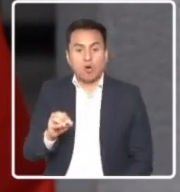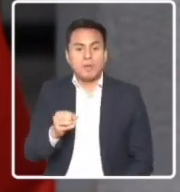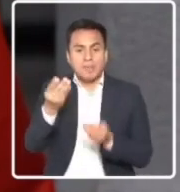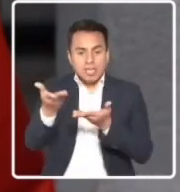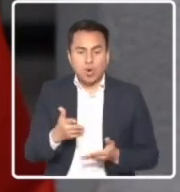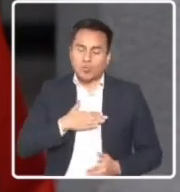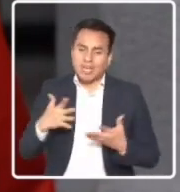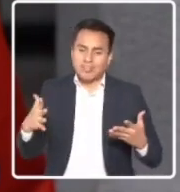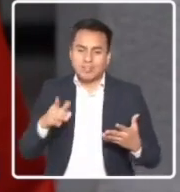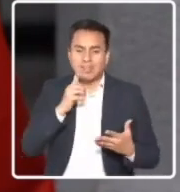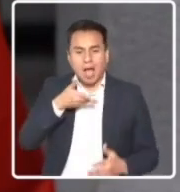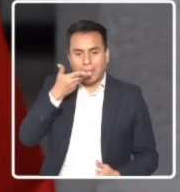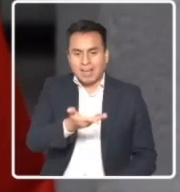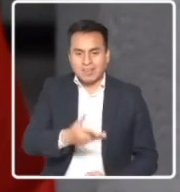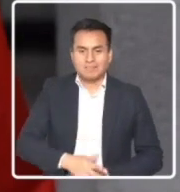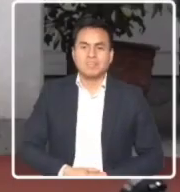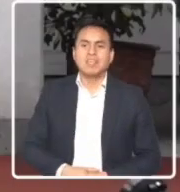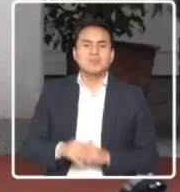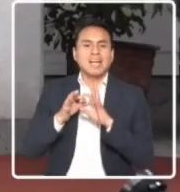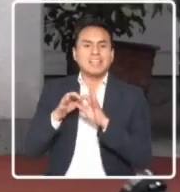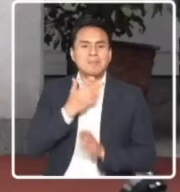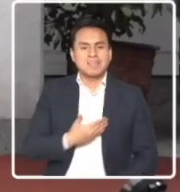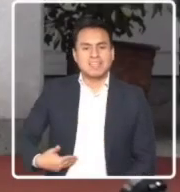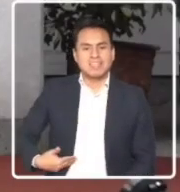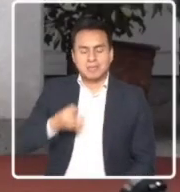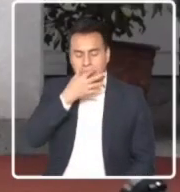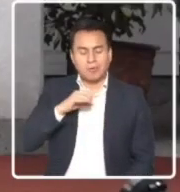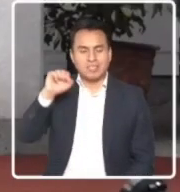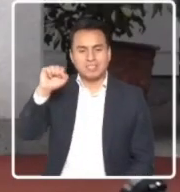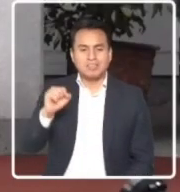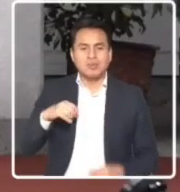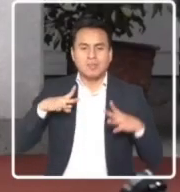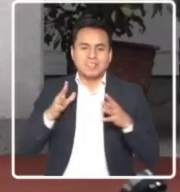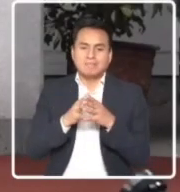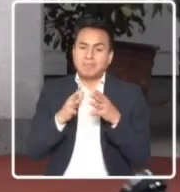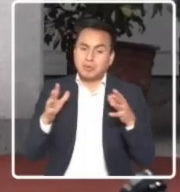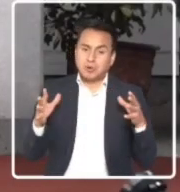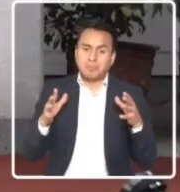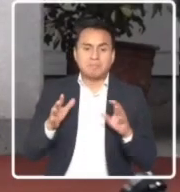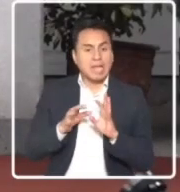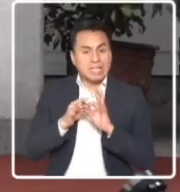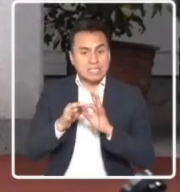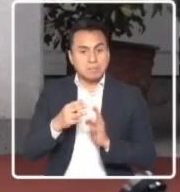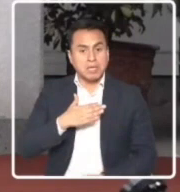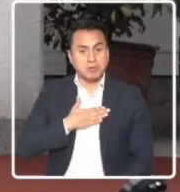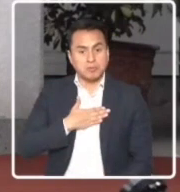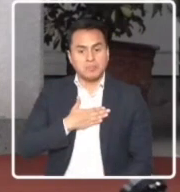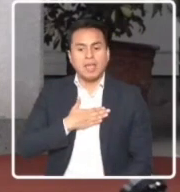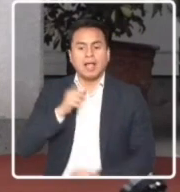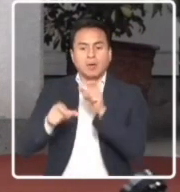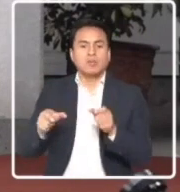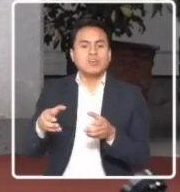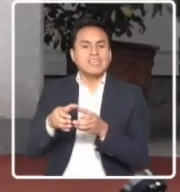tenerte acá, y te dejo la palabra. Muchas gracias, presidente Boric. Un placer enorme. Mi agradecimiento al